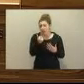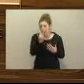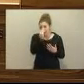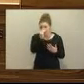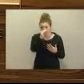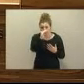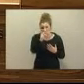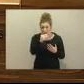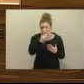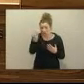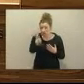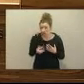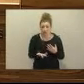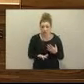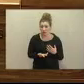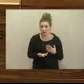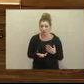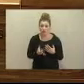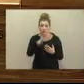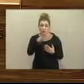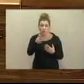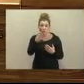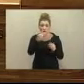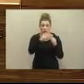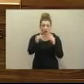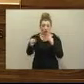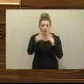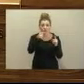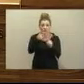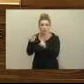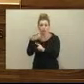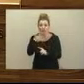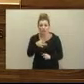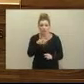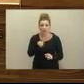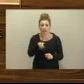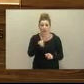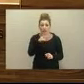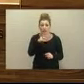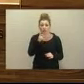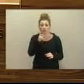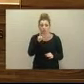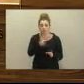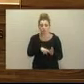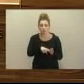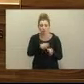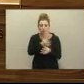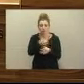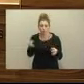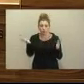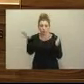de no identificar a los verdaderos destinatarios y de participar en la más pésima y eficaz